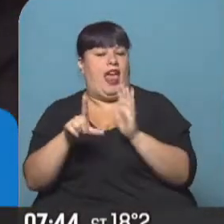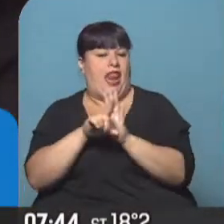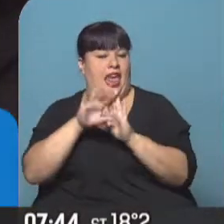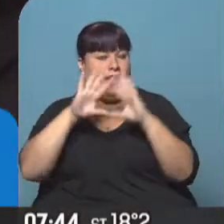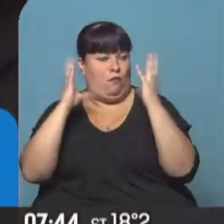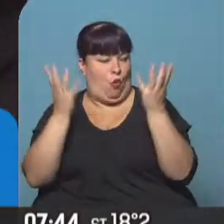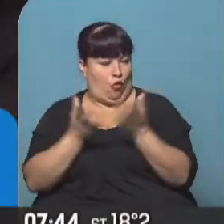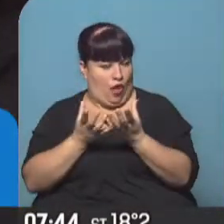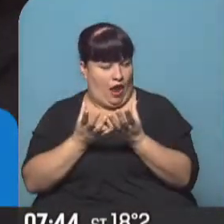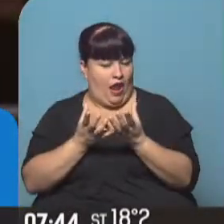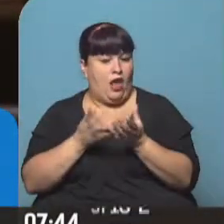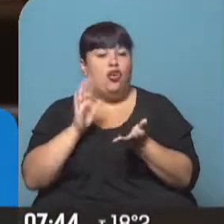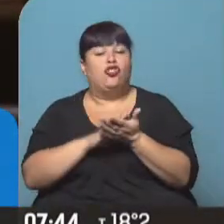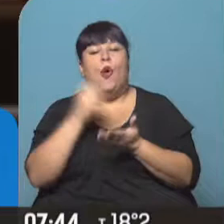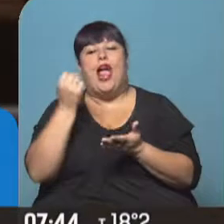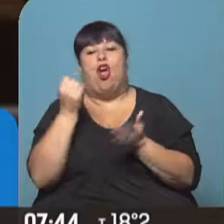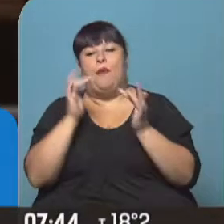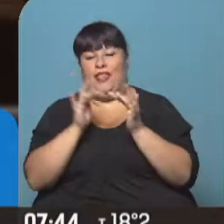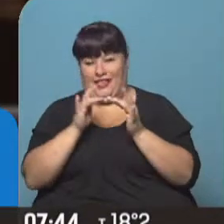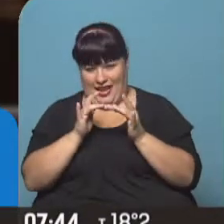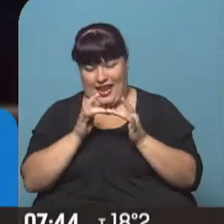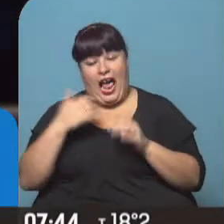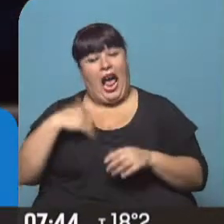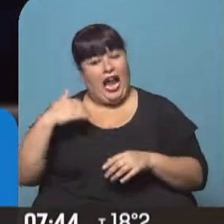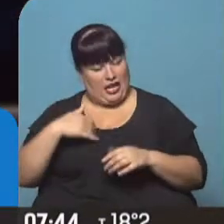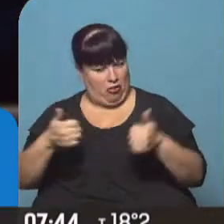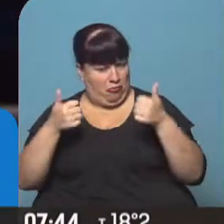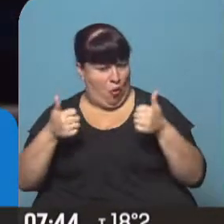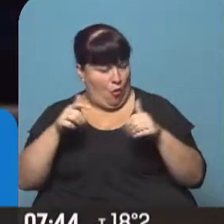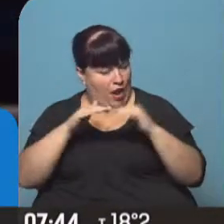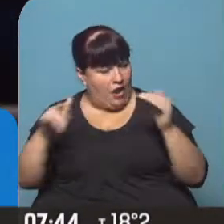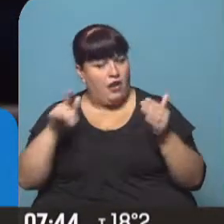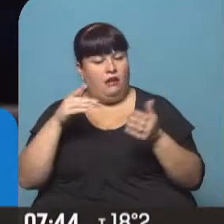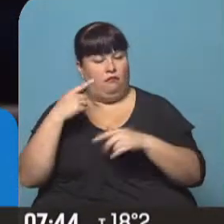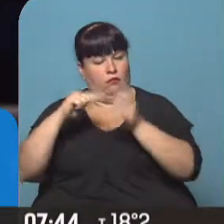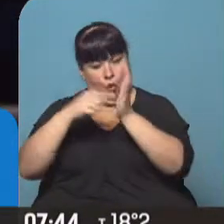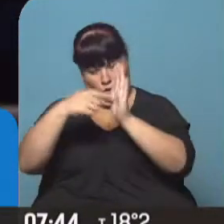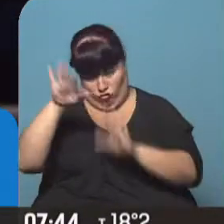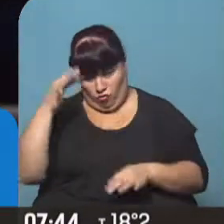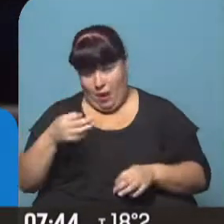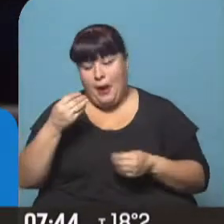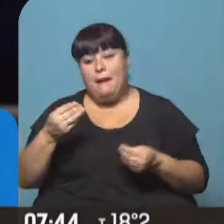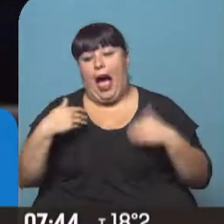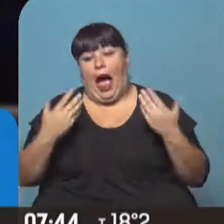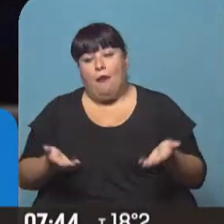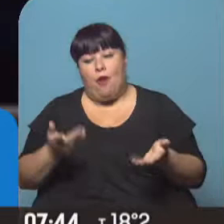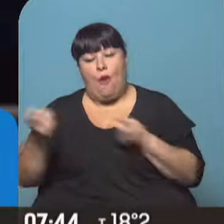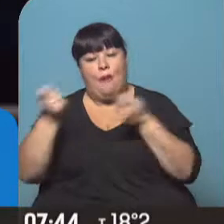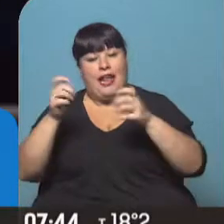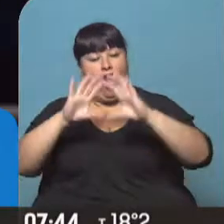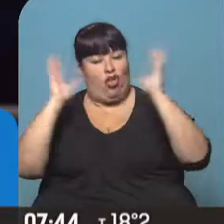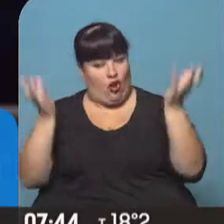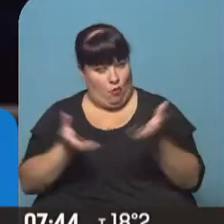nivel internacional sobre la economía digital. La Argentina está muy bien posicionado para aprovechar el mercado